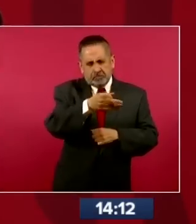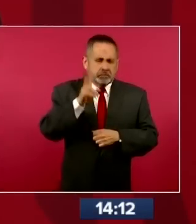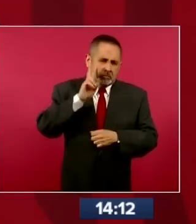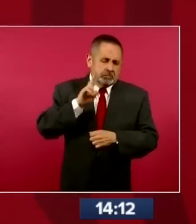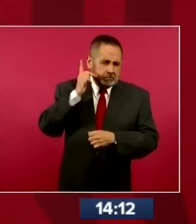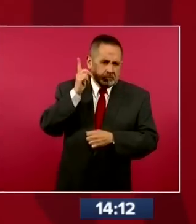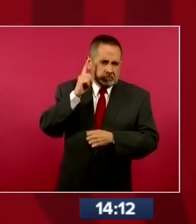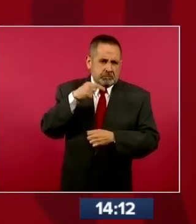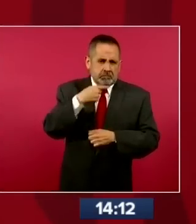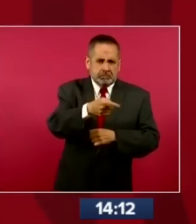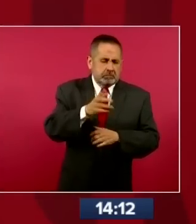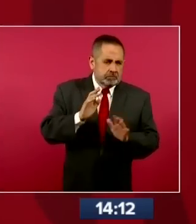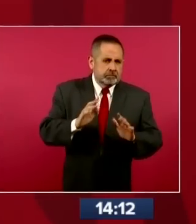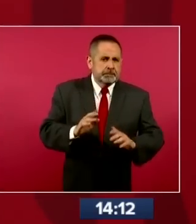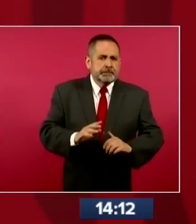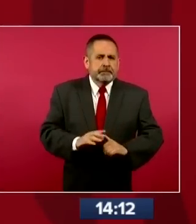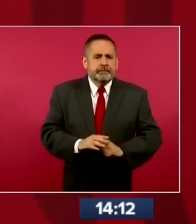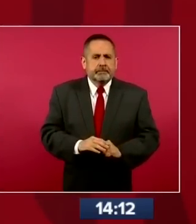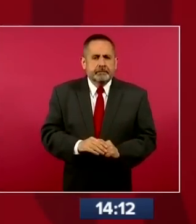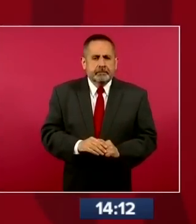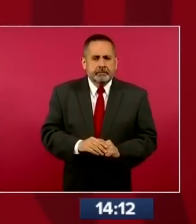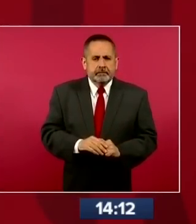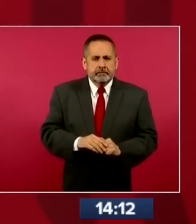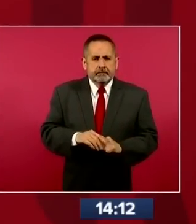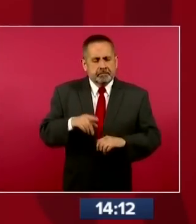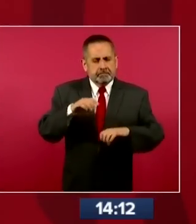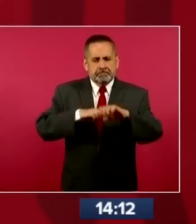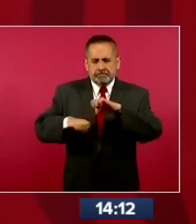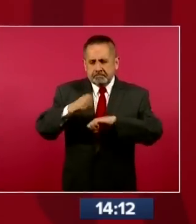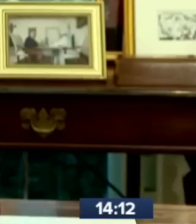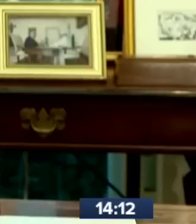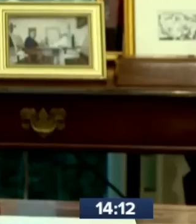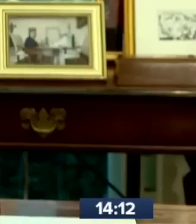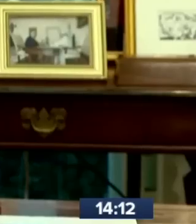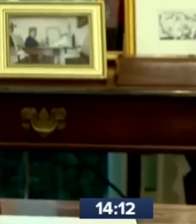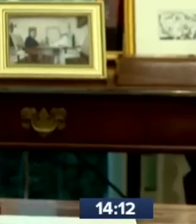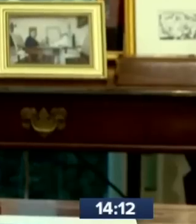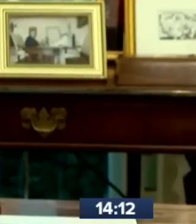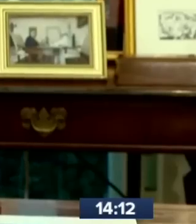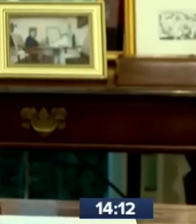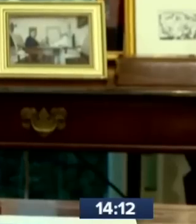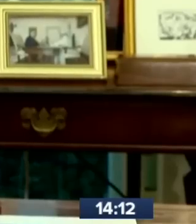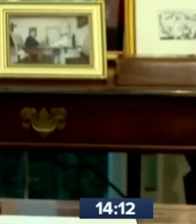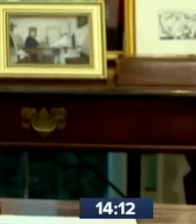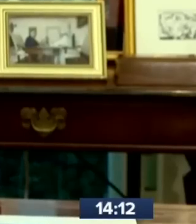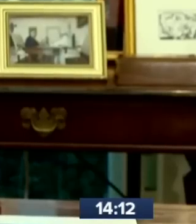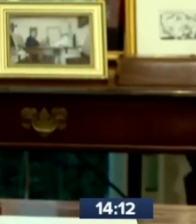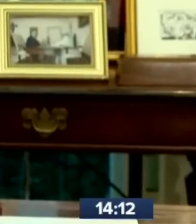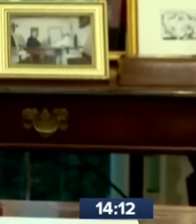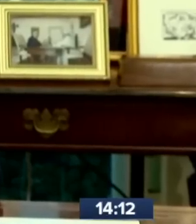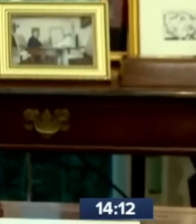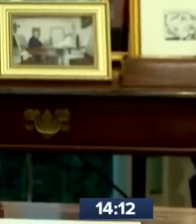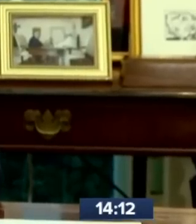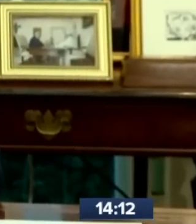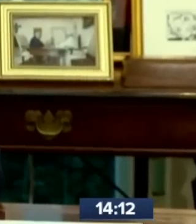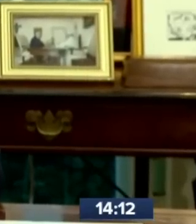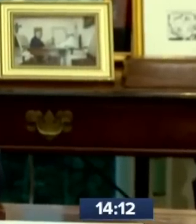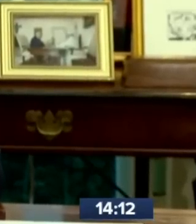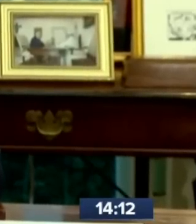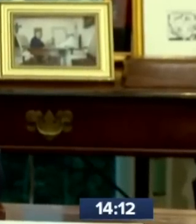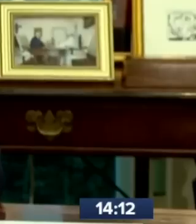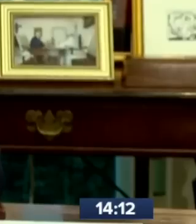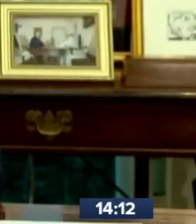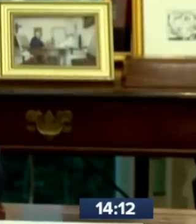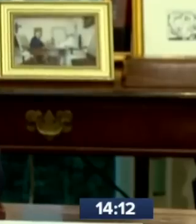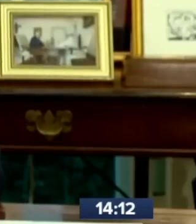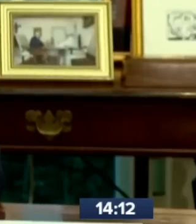Obrador pidió a Joe biden que por amistad y diplomacia pues aterrice en enero próximo en el Aeropuerto Internacional Felipe Ángeles